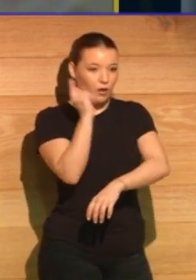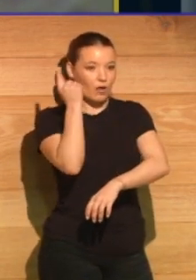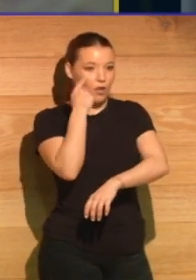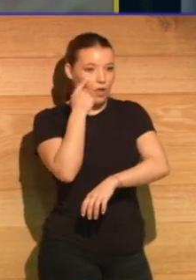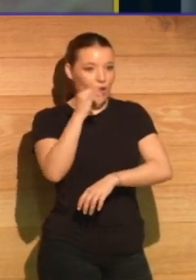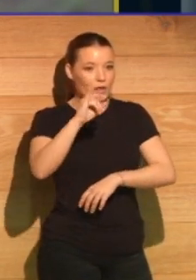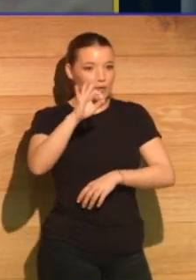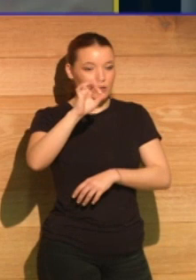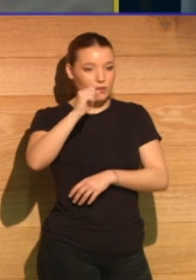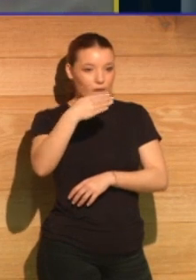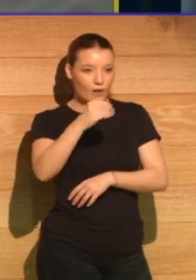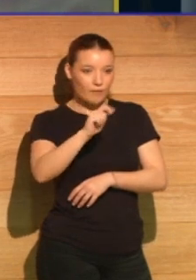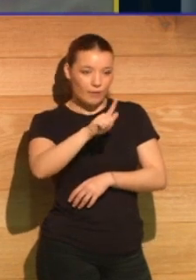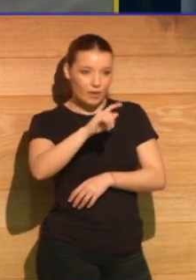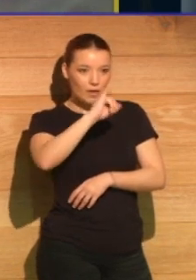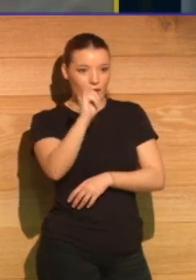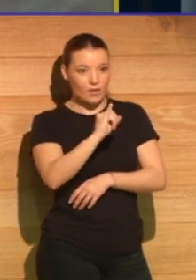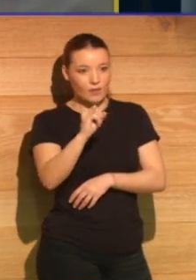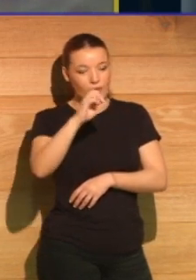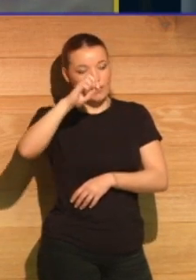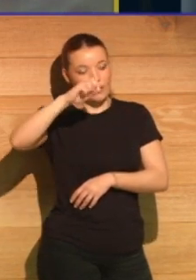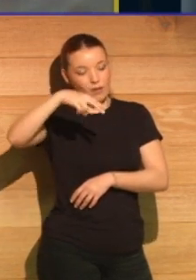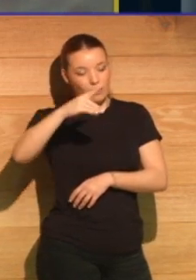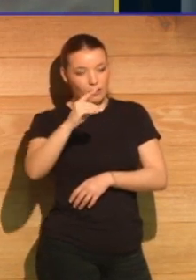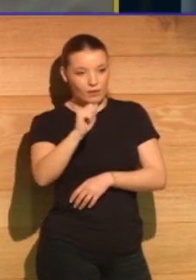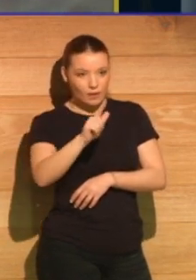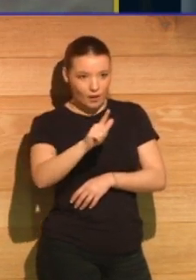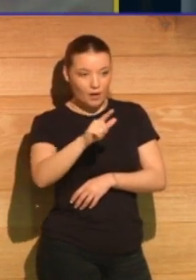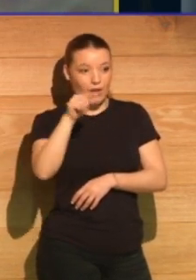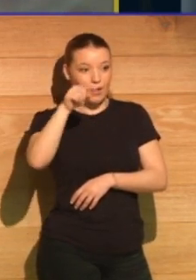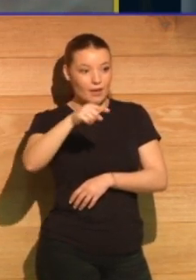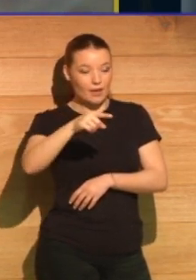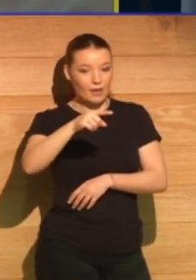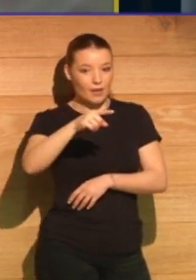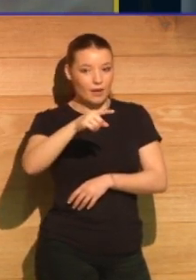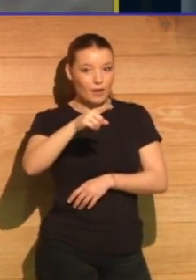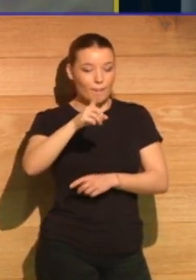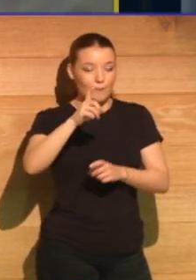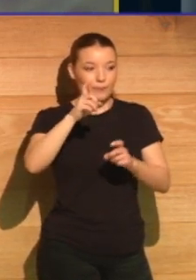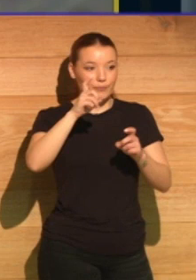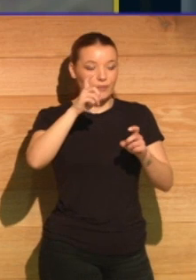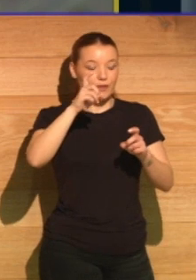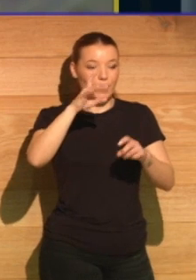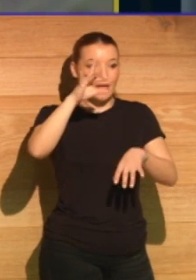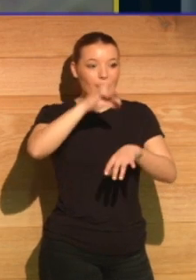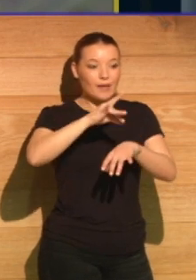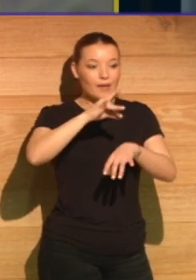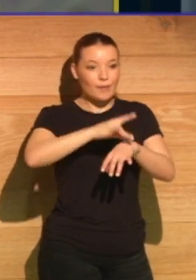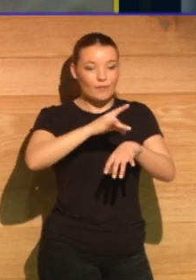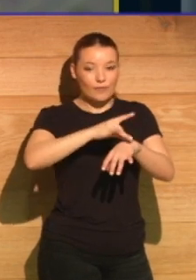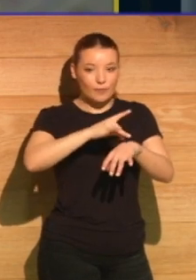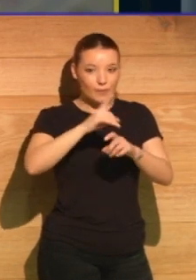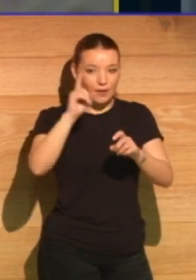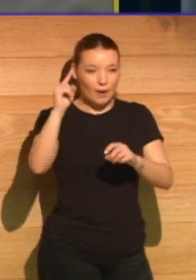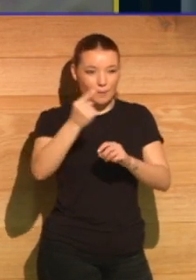Zendal, que no tenía una formación científica, pero fue una de las primeras enfermeras en misión humanitaria. Y el stiku de Laura